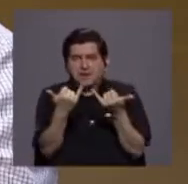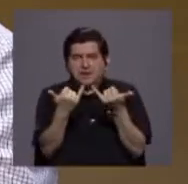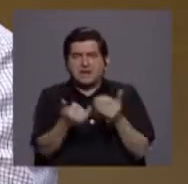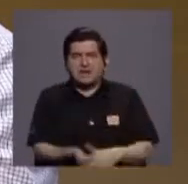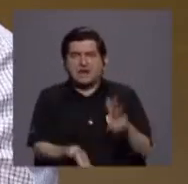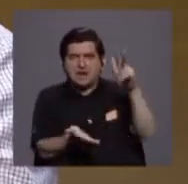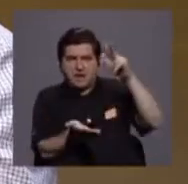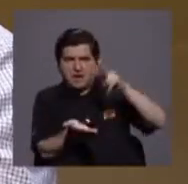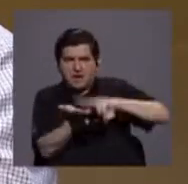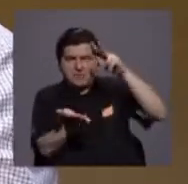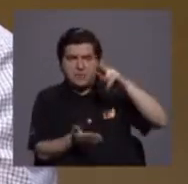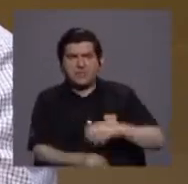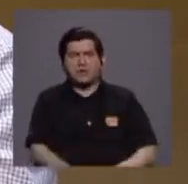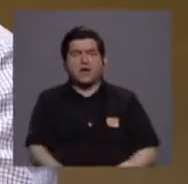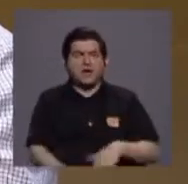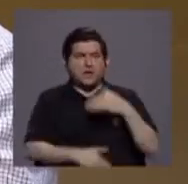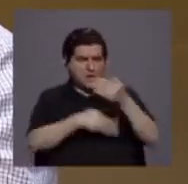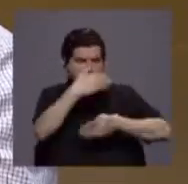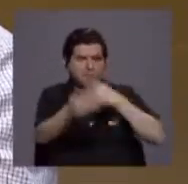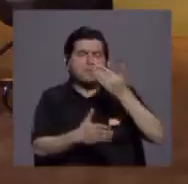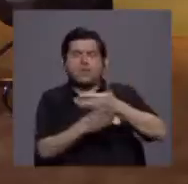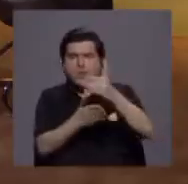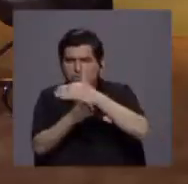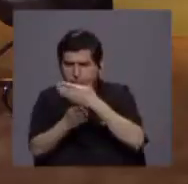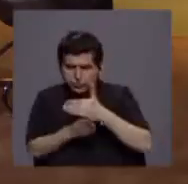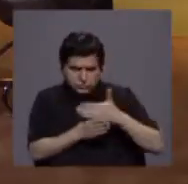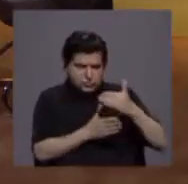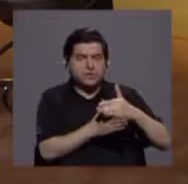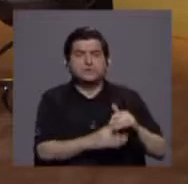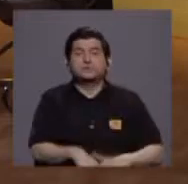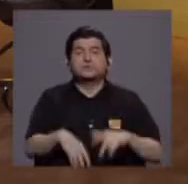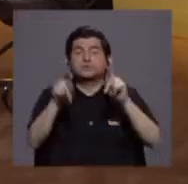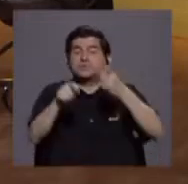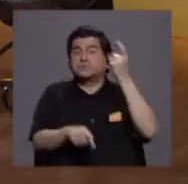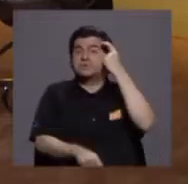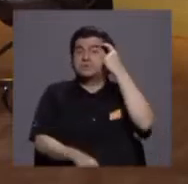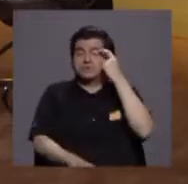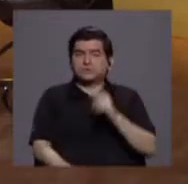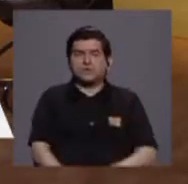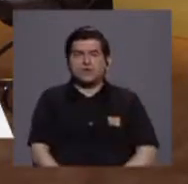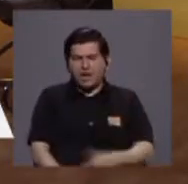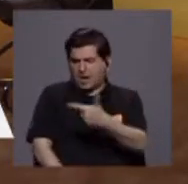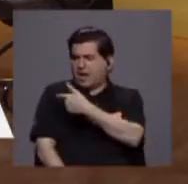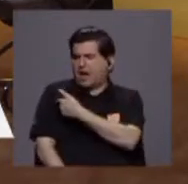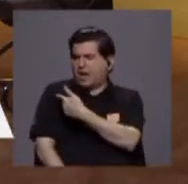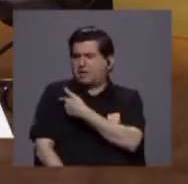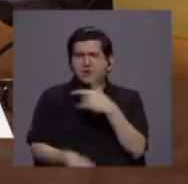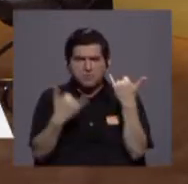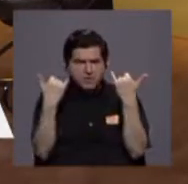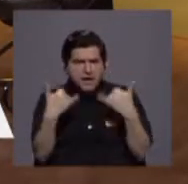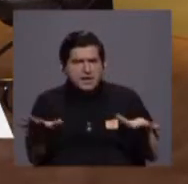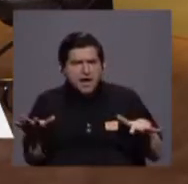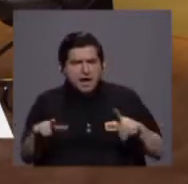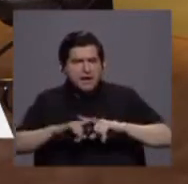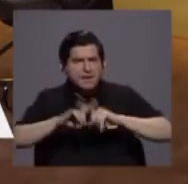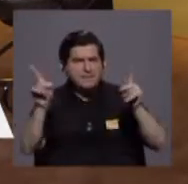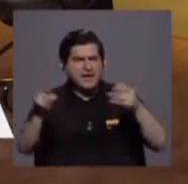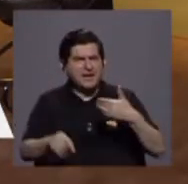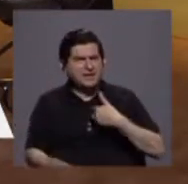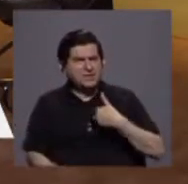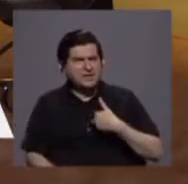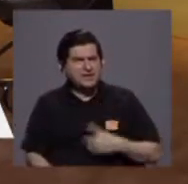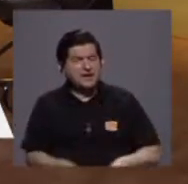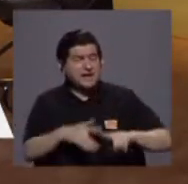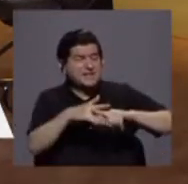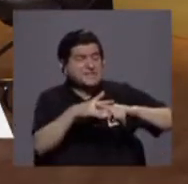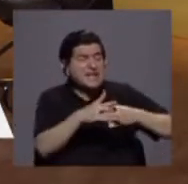aprobaron inclusive cuáles van a ser los protocolos de distribución, porque la gente piensa, está la vacuna, pero el tener la vacuna es el principio